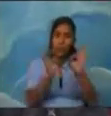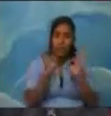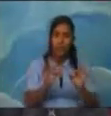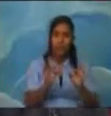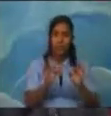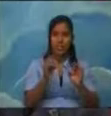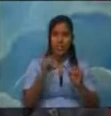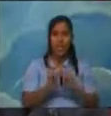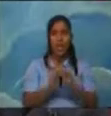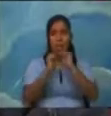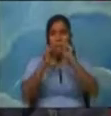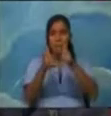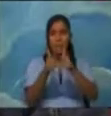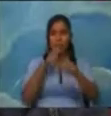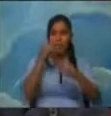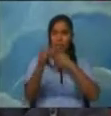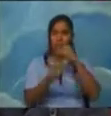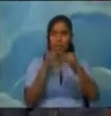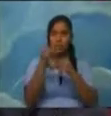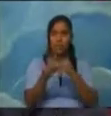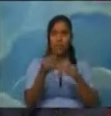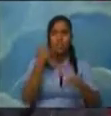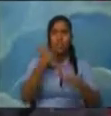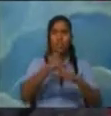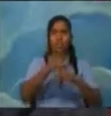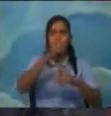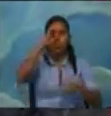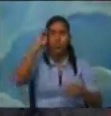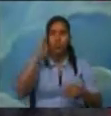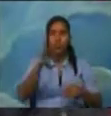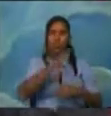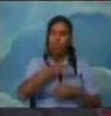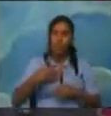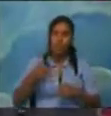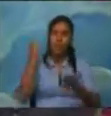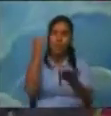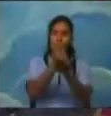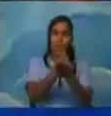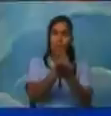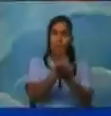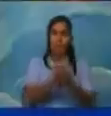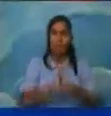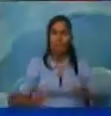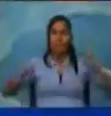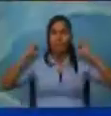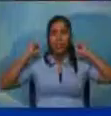empezando a ser como Dios manda. Amén. Amén. Yeah.